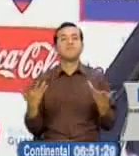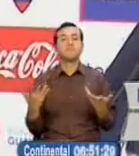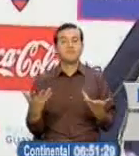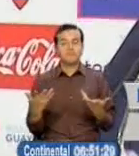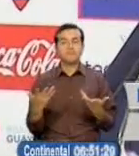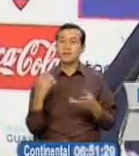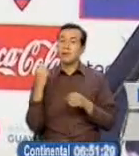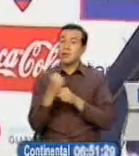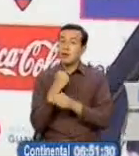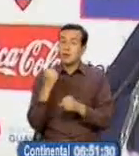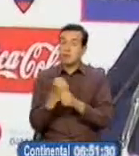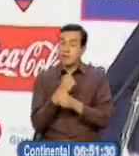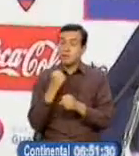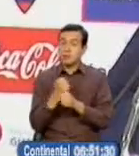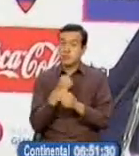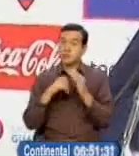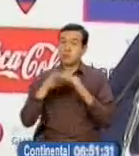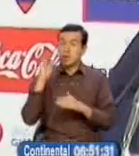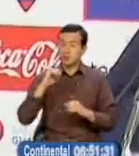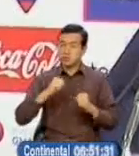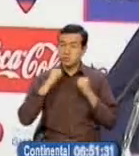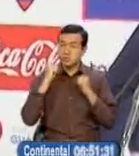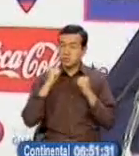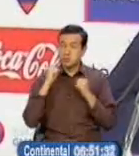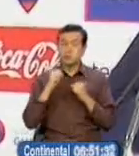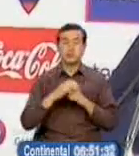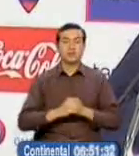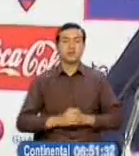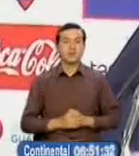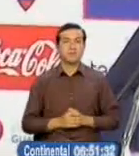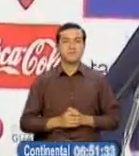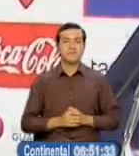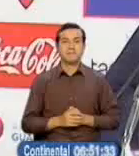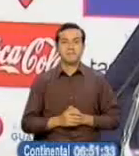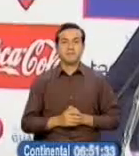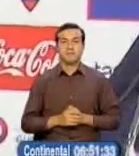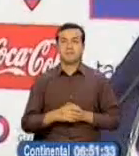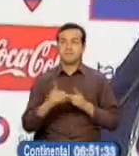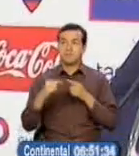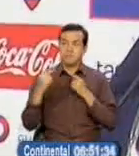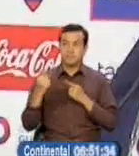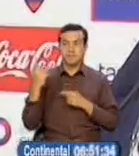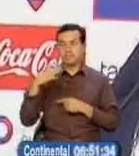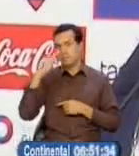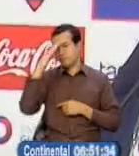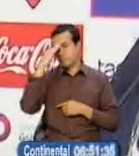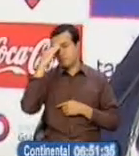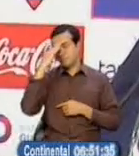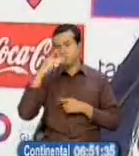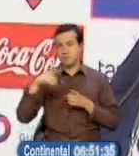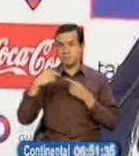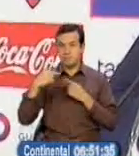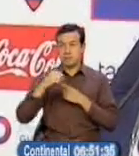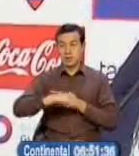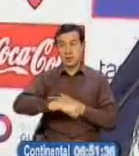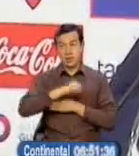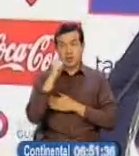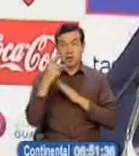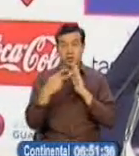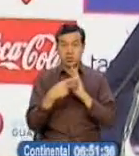trataremos de trabajar lo más fuerte posible y llegar muy bien a ese partido, que sabemos que ganando ese